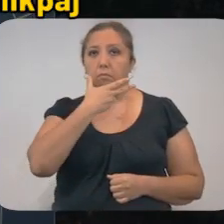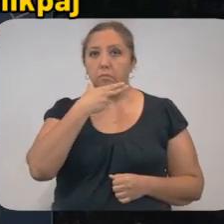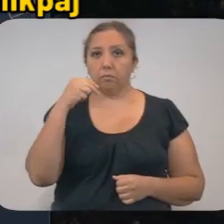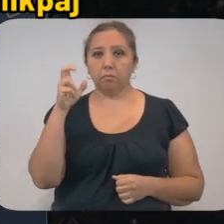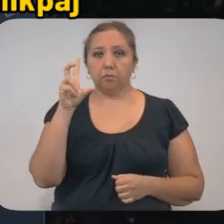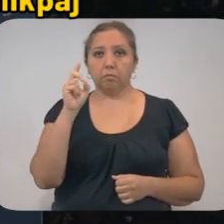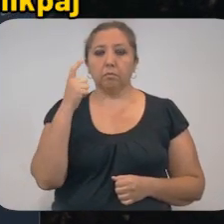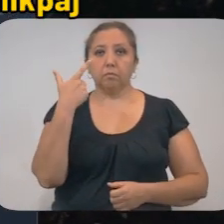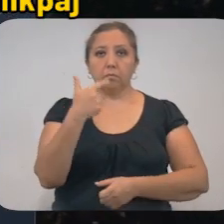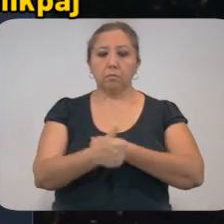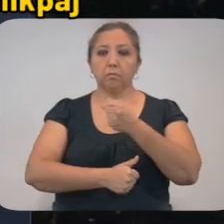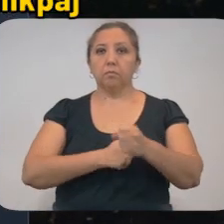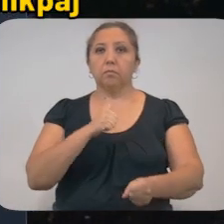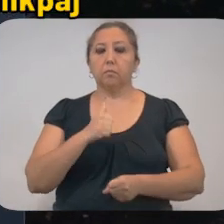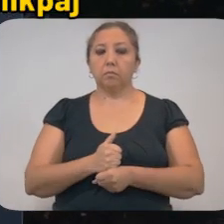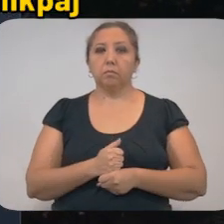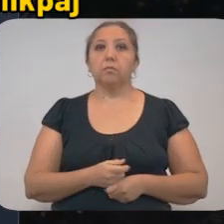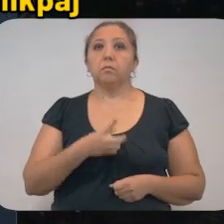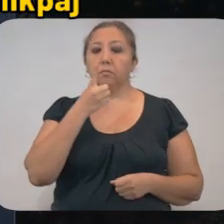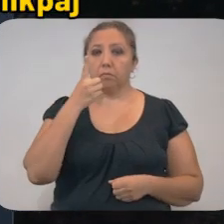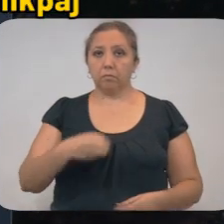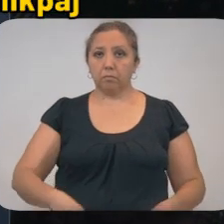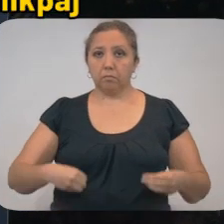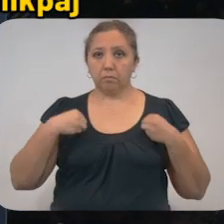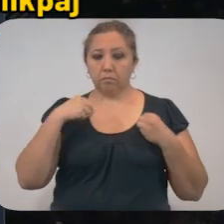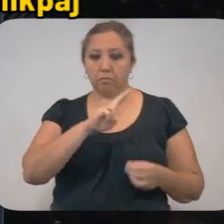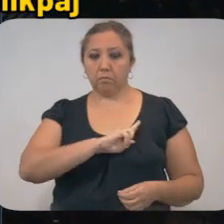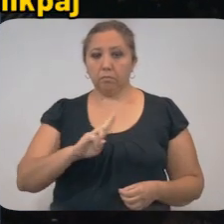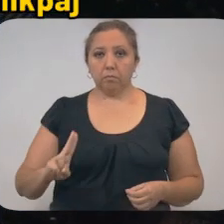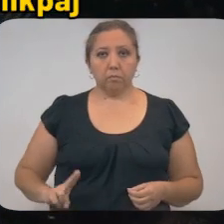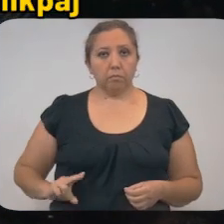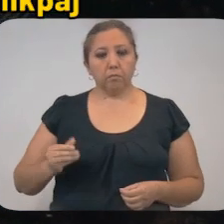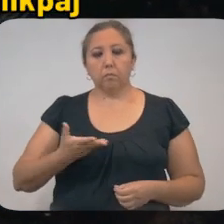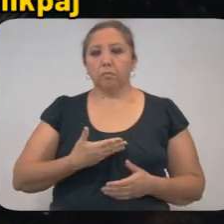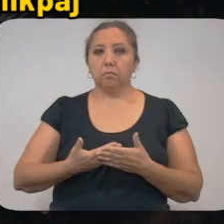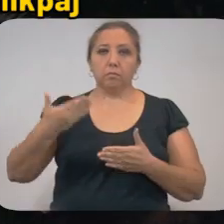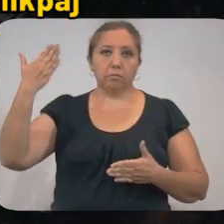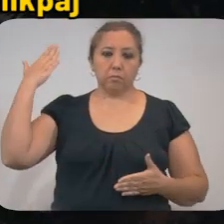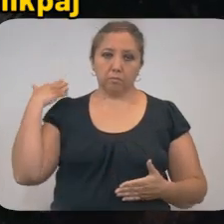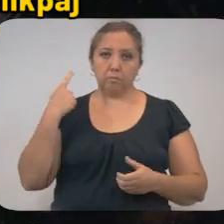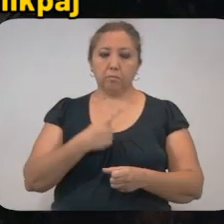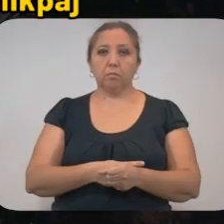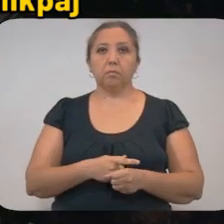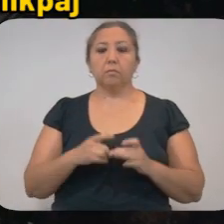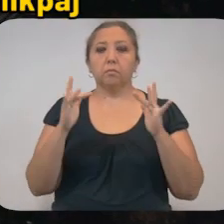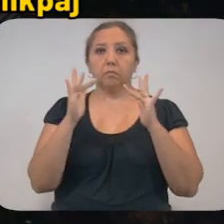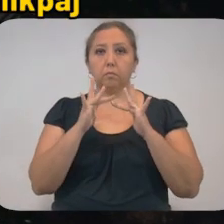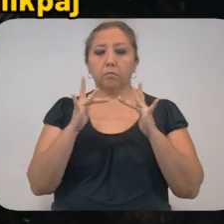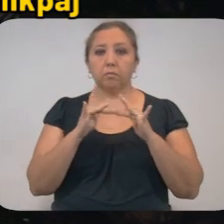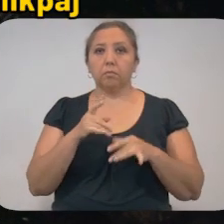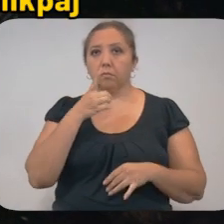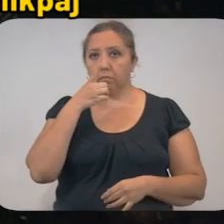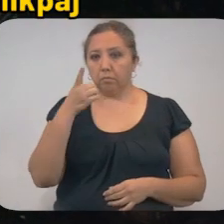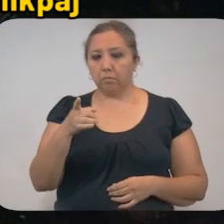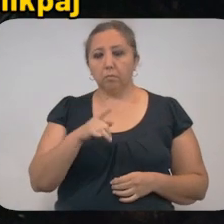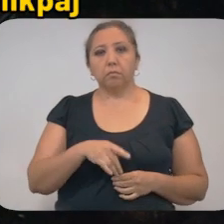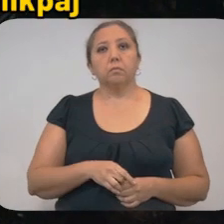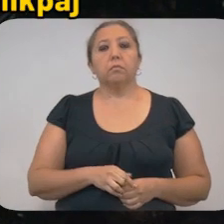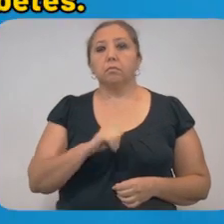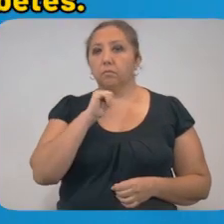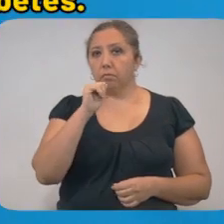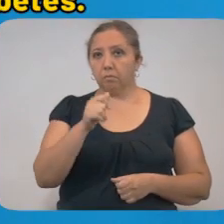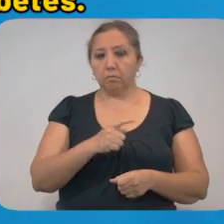de 37 años de edad, originario y residente de Humán, sin antecedente de enfermedades. Sus contactos se reportan